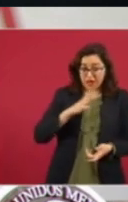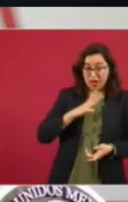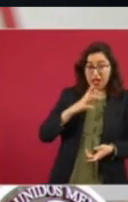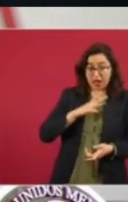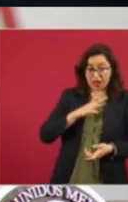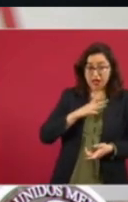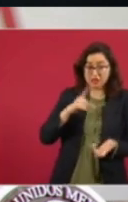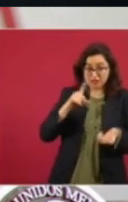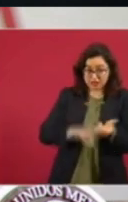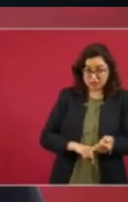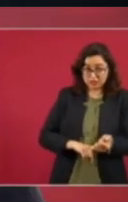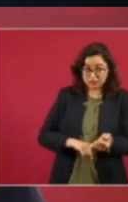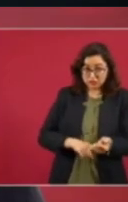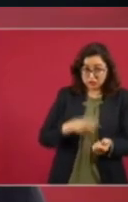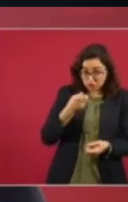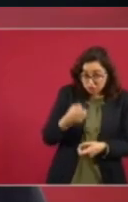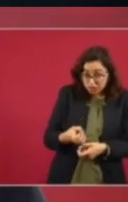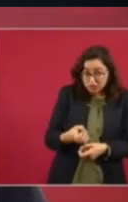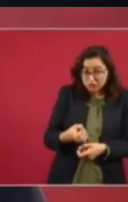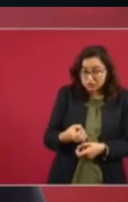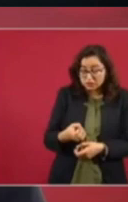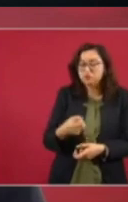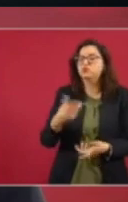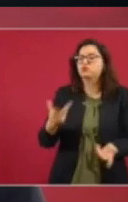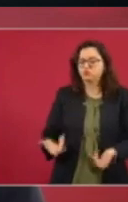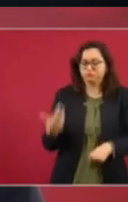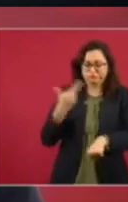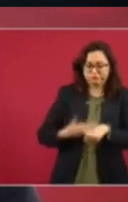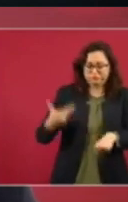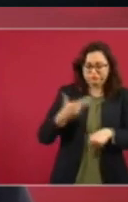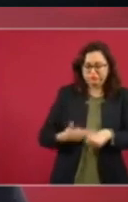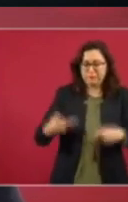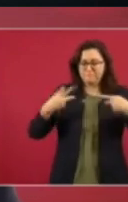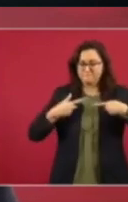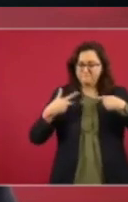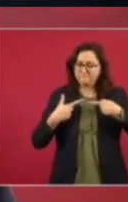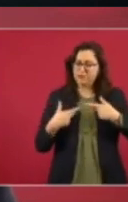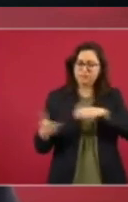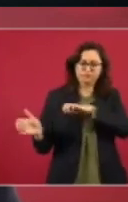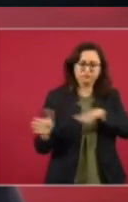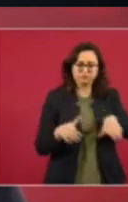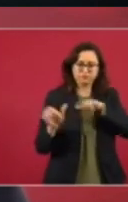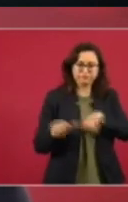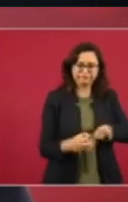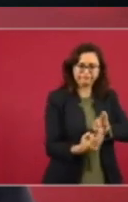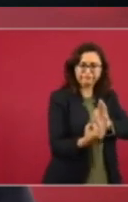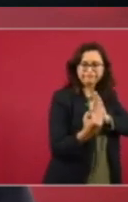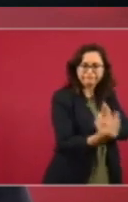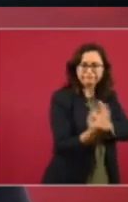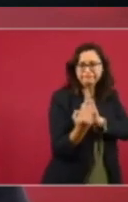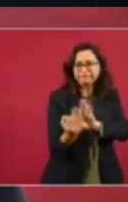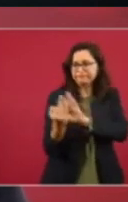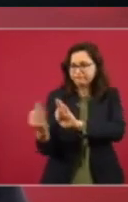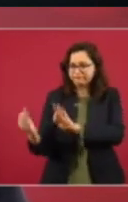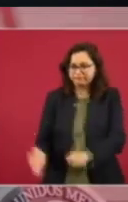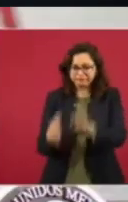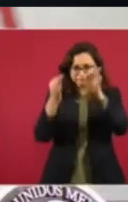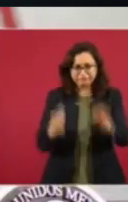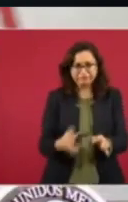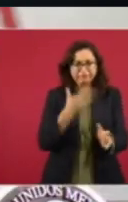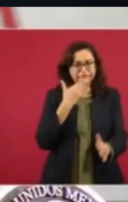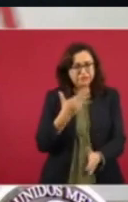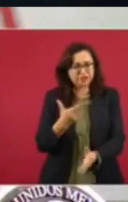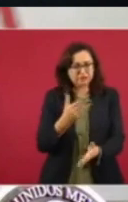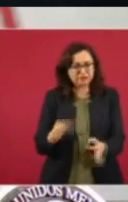sus plantillas en el marco de la iniciativa de ley presentada por el Ejecutivo Federal.